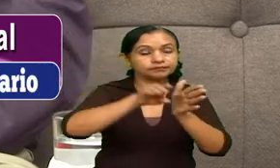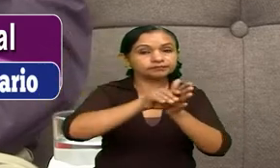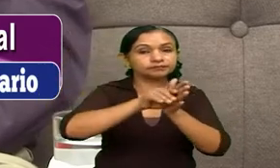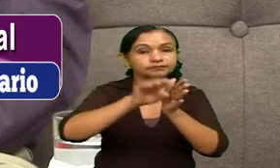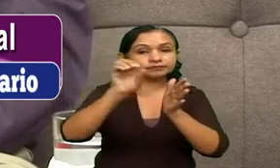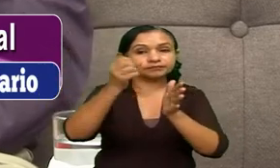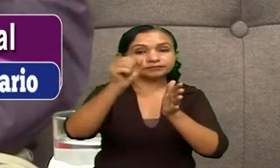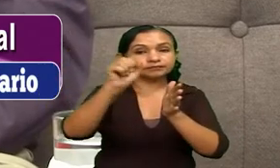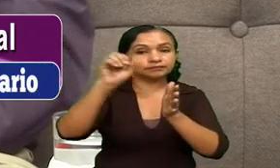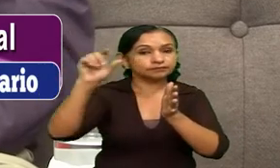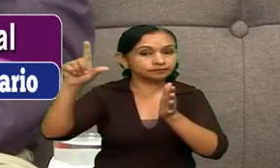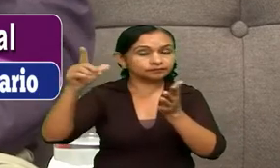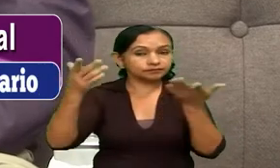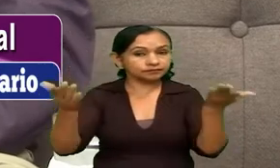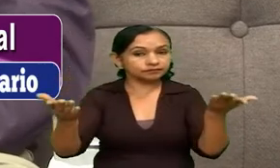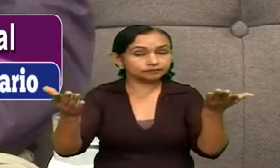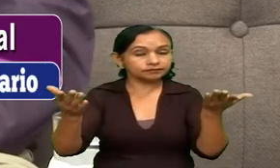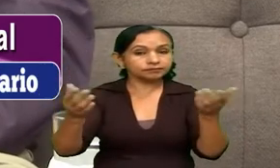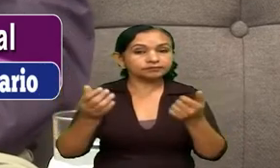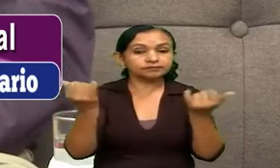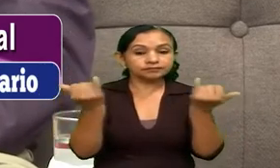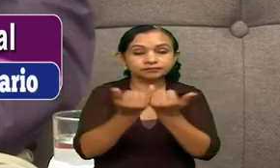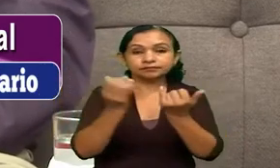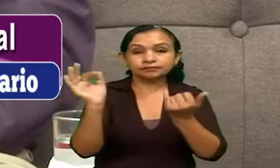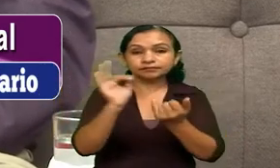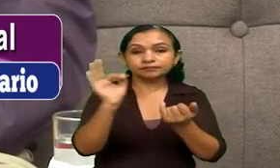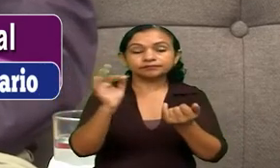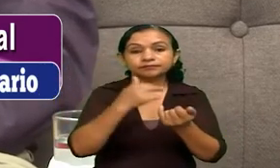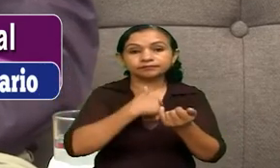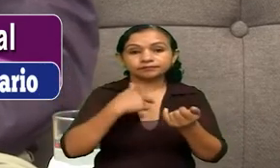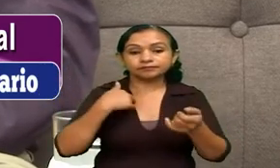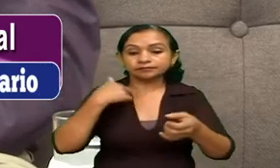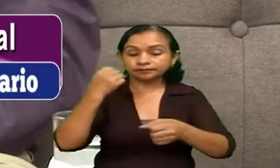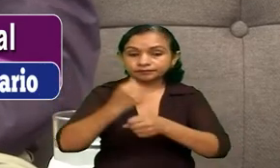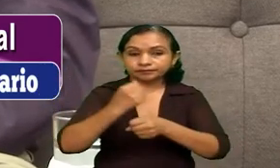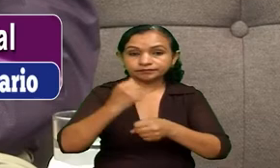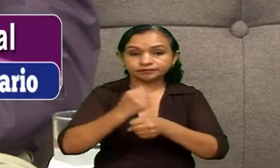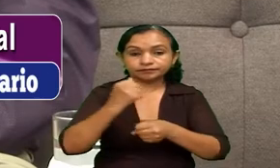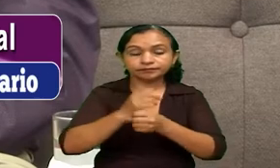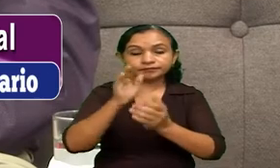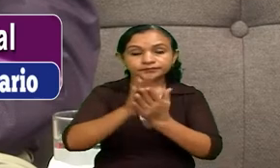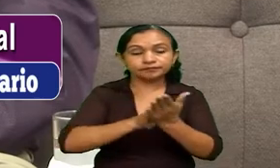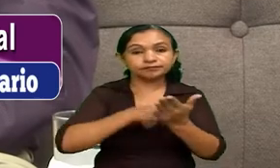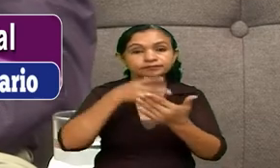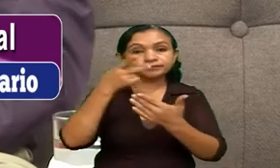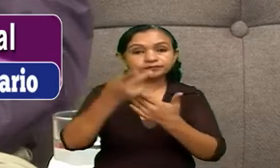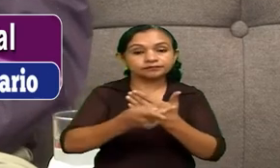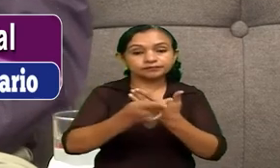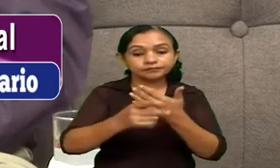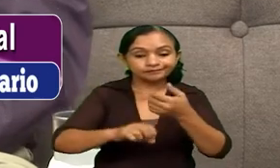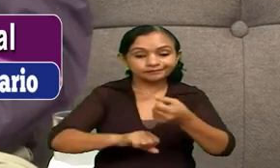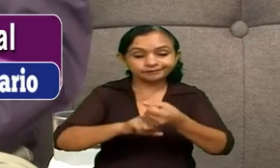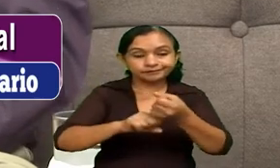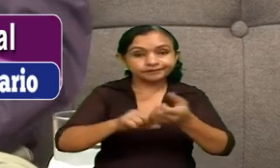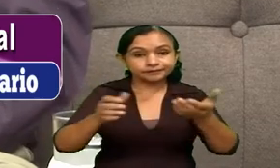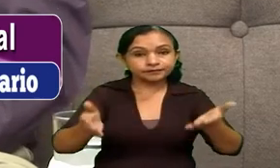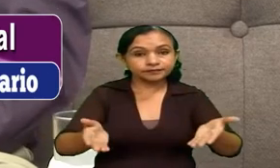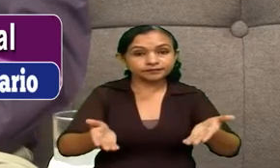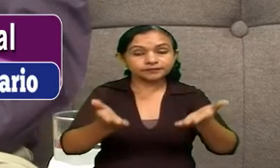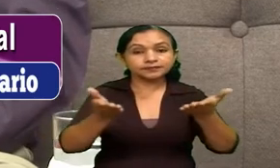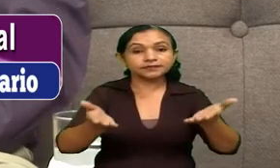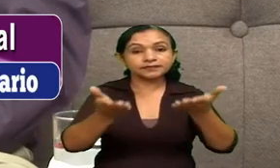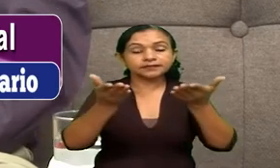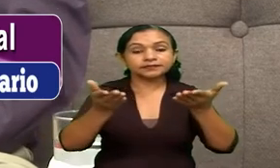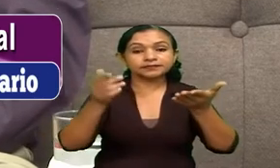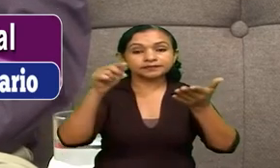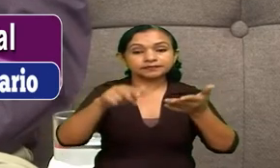solares. Entonces, de igual manera, vamos a estar con un programa de sostenibilidad de este